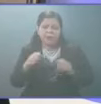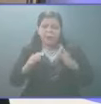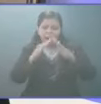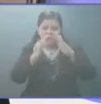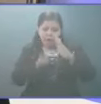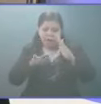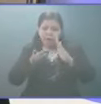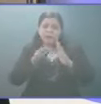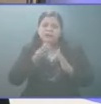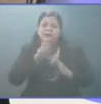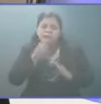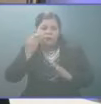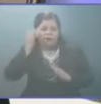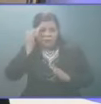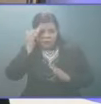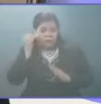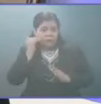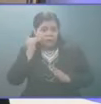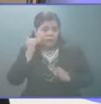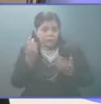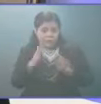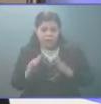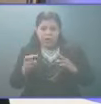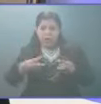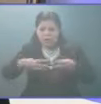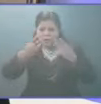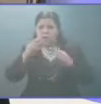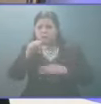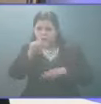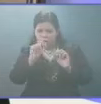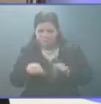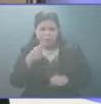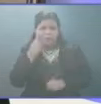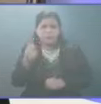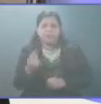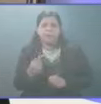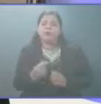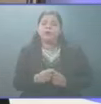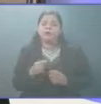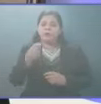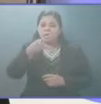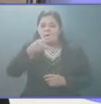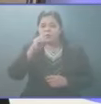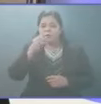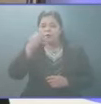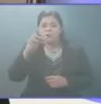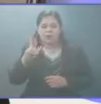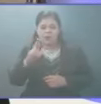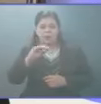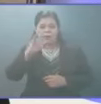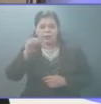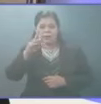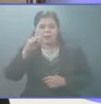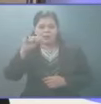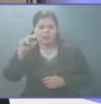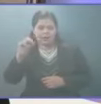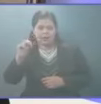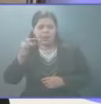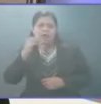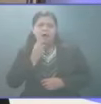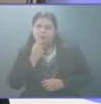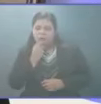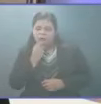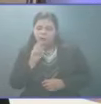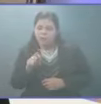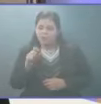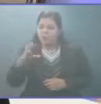de los Abuelitos. Está la página web, que usted la puede colocar también en Google, y es hogarjardindelosabuelitos.com. Perfecto. Bueno.